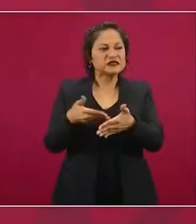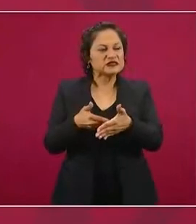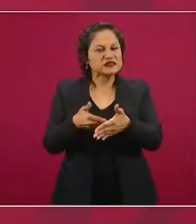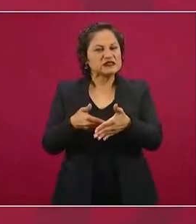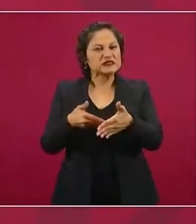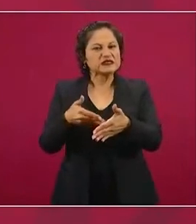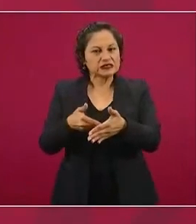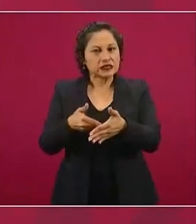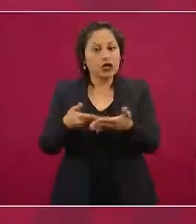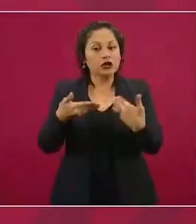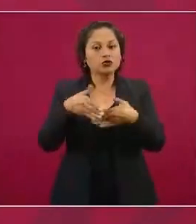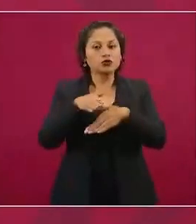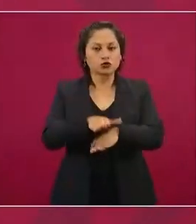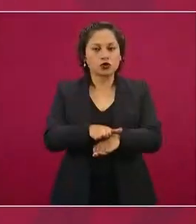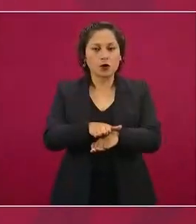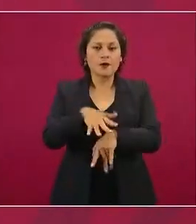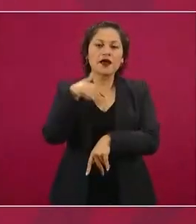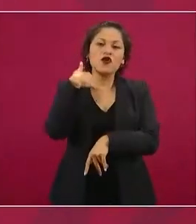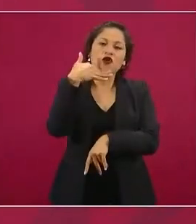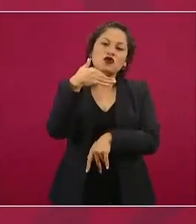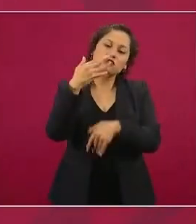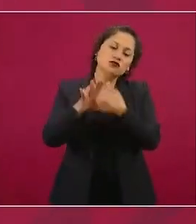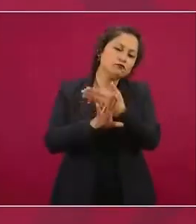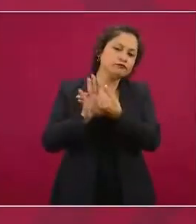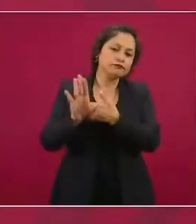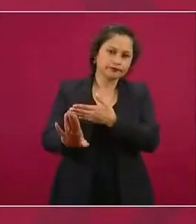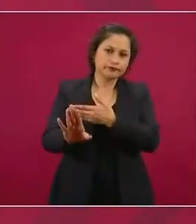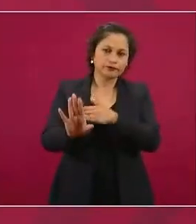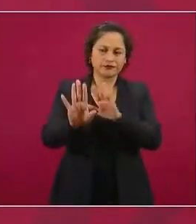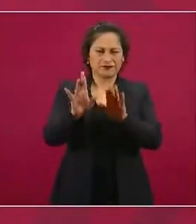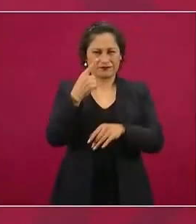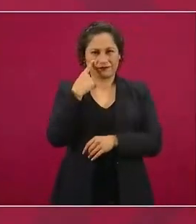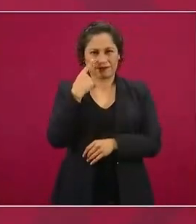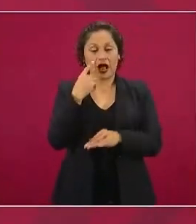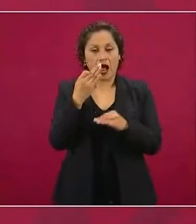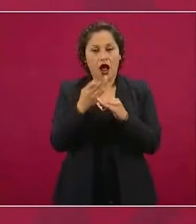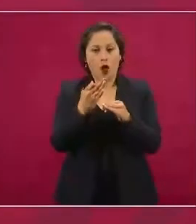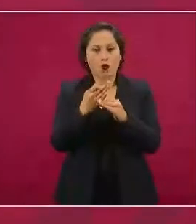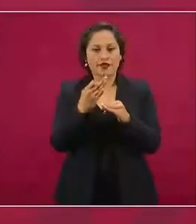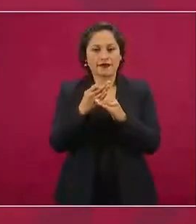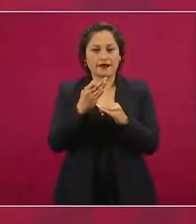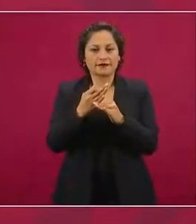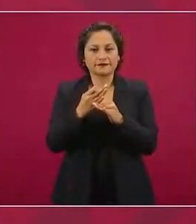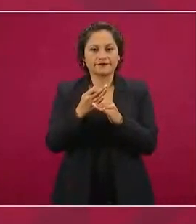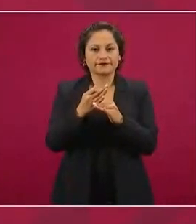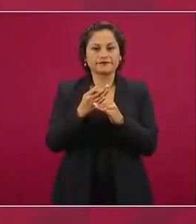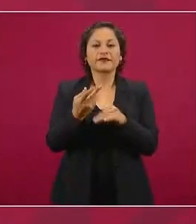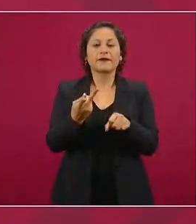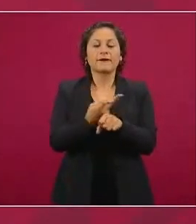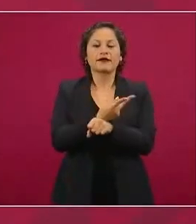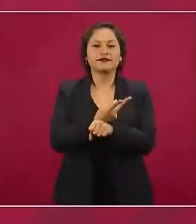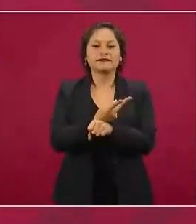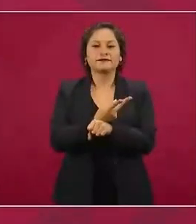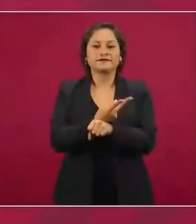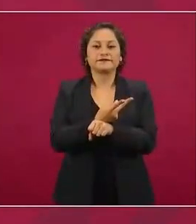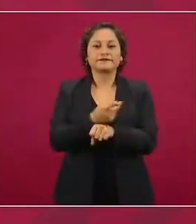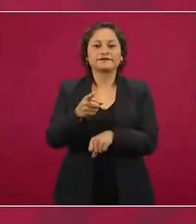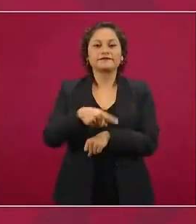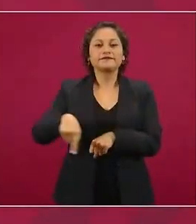corrupción. Esto que se está manifestando ahora, de que no quieren que desaparezcan